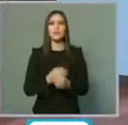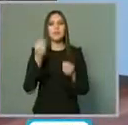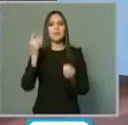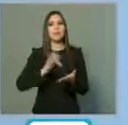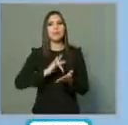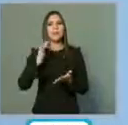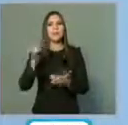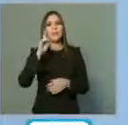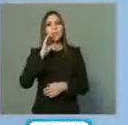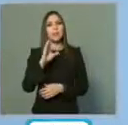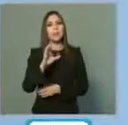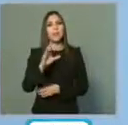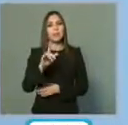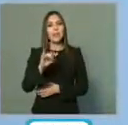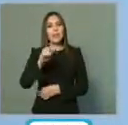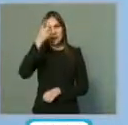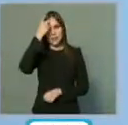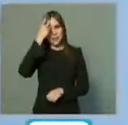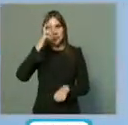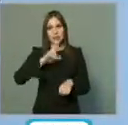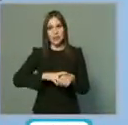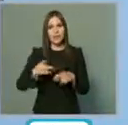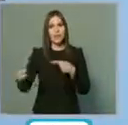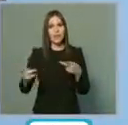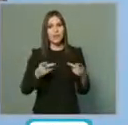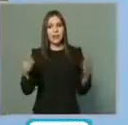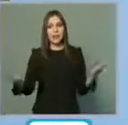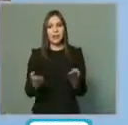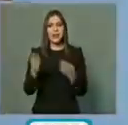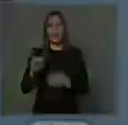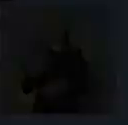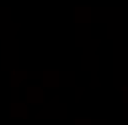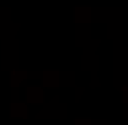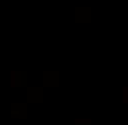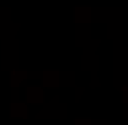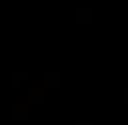Cecilia Lugo, directora y coreógrafa de la obra Ítaca, el viaje. Gracias. Muchísimas gracias.